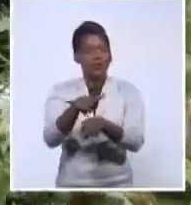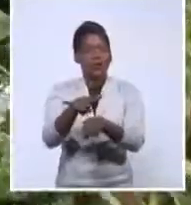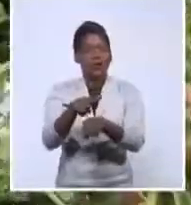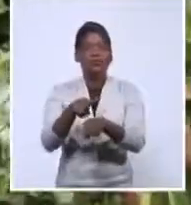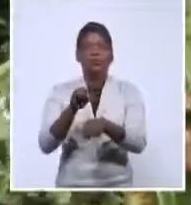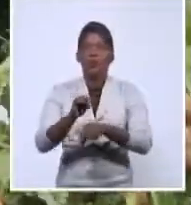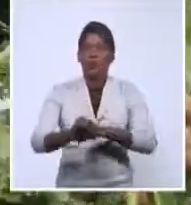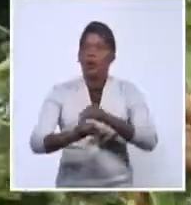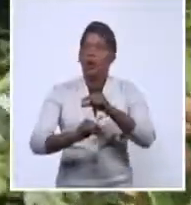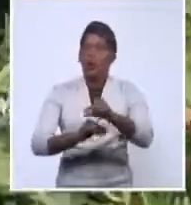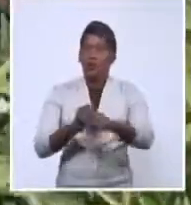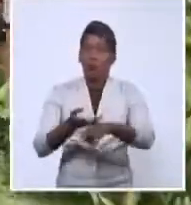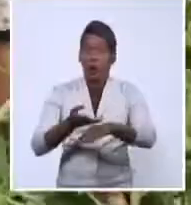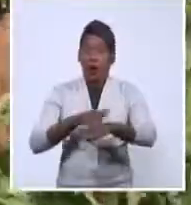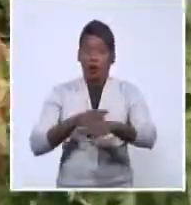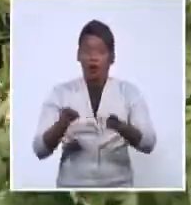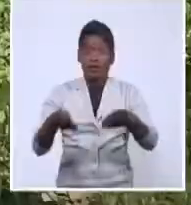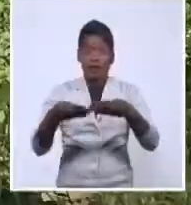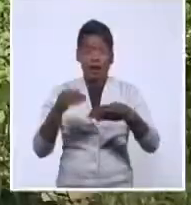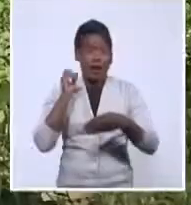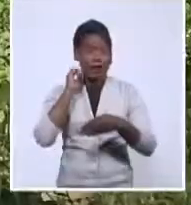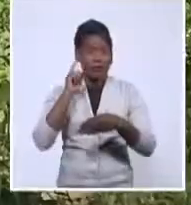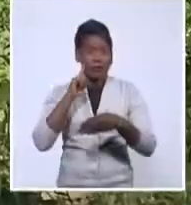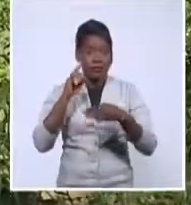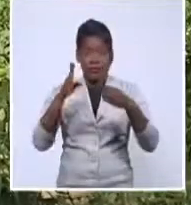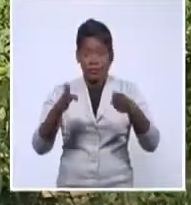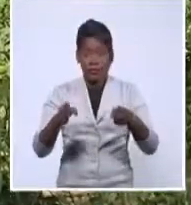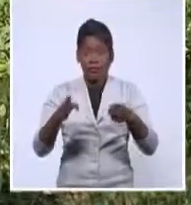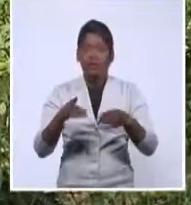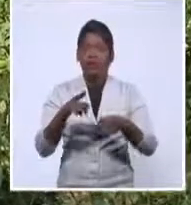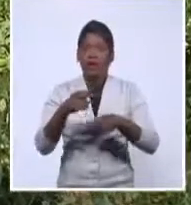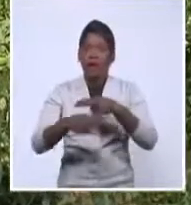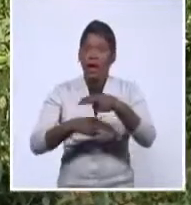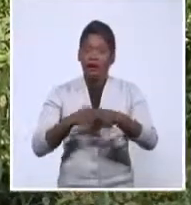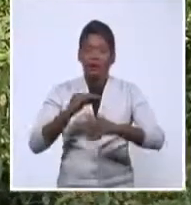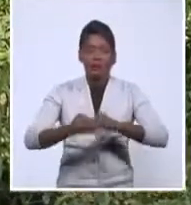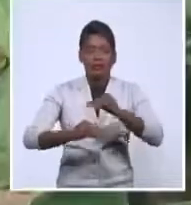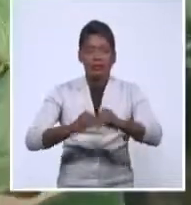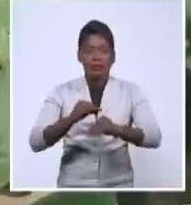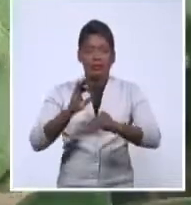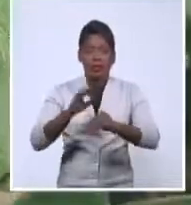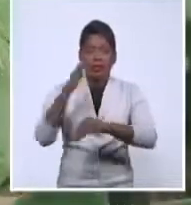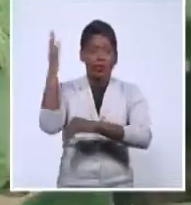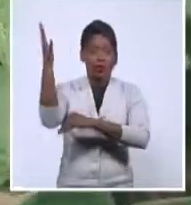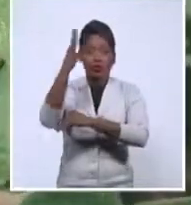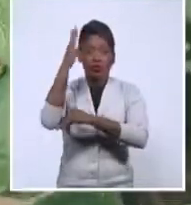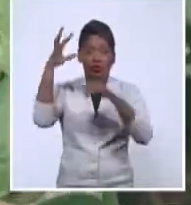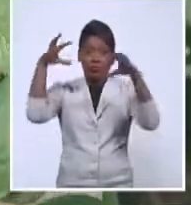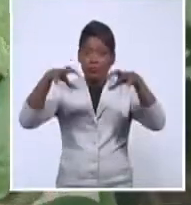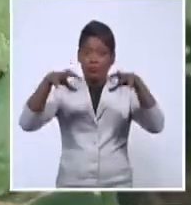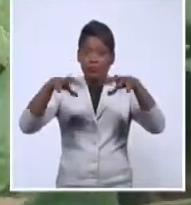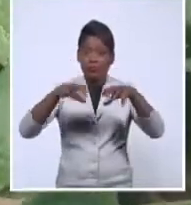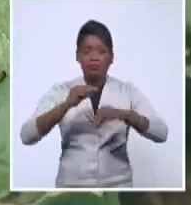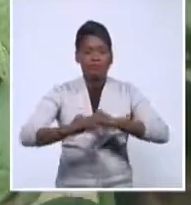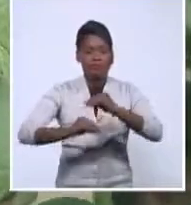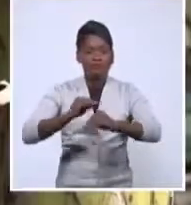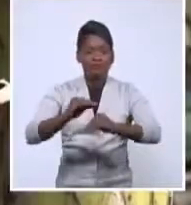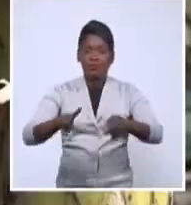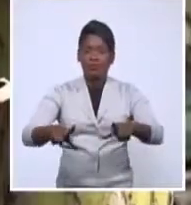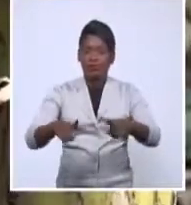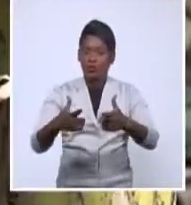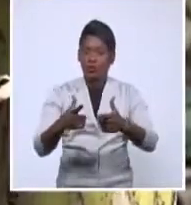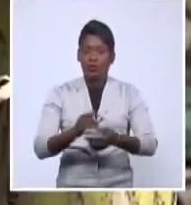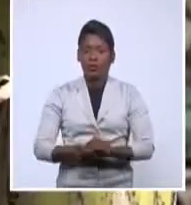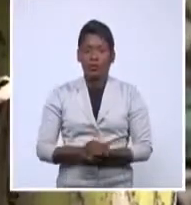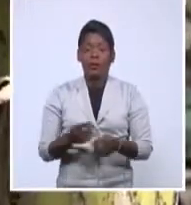del año tras aplicar medidas especiales para evitar pérdidas con las aguas de la tormenta tropical Eta. Andrés solo